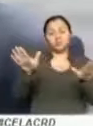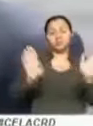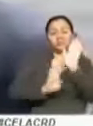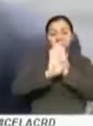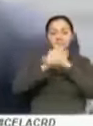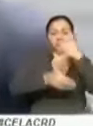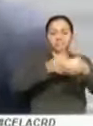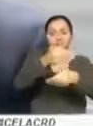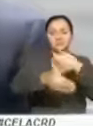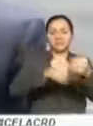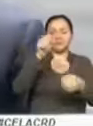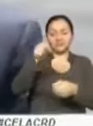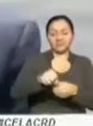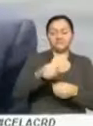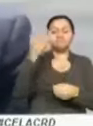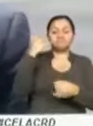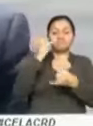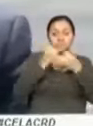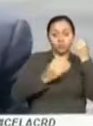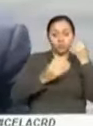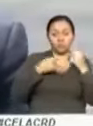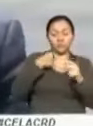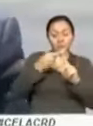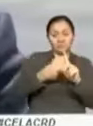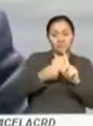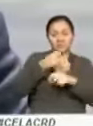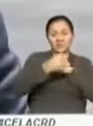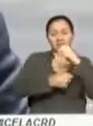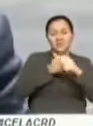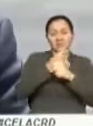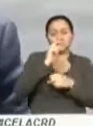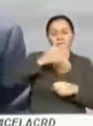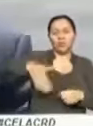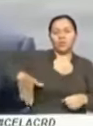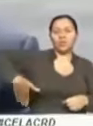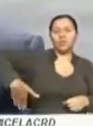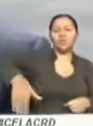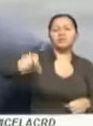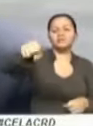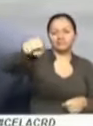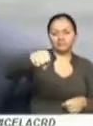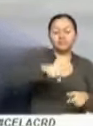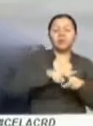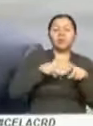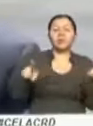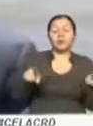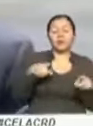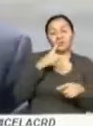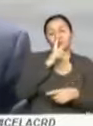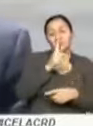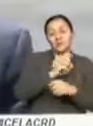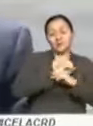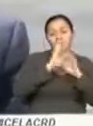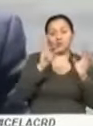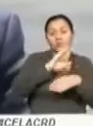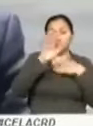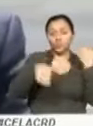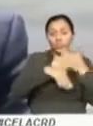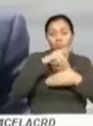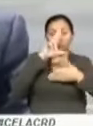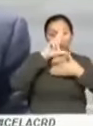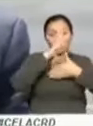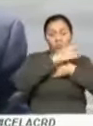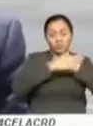En los últimos meses y años ha habido retrocesos, como todos los procesos históricos. pero nunca los pueblos